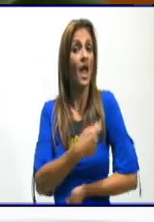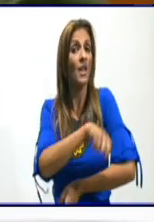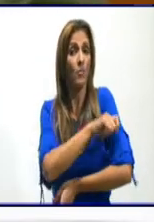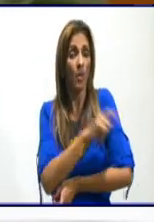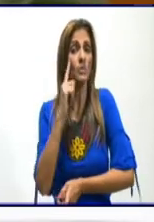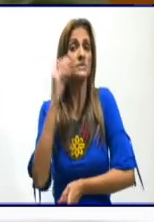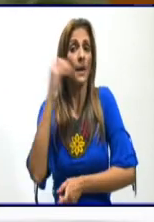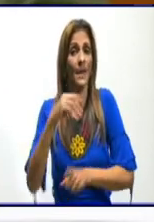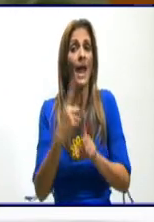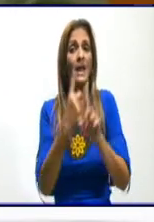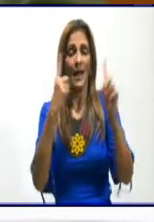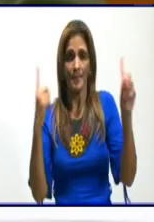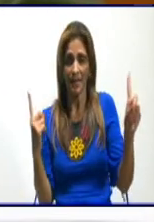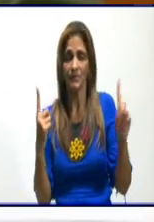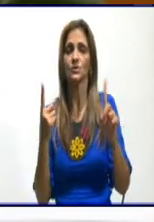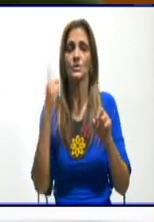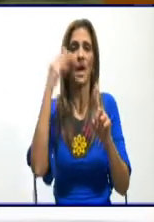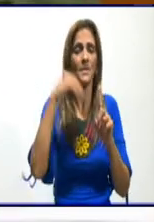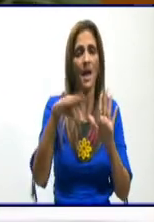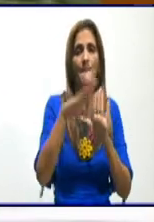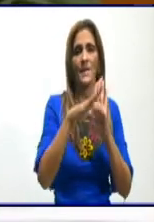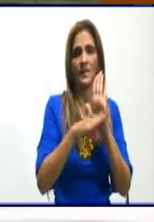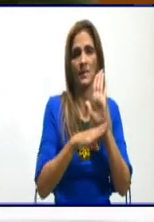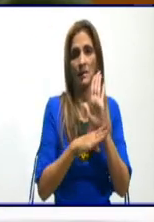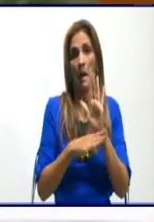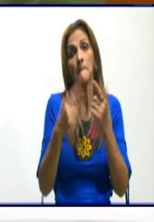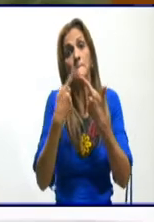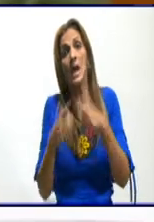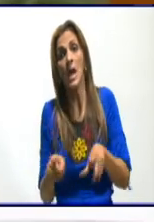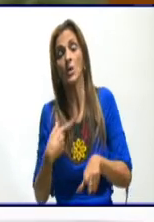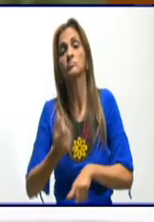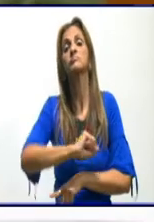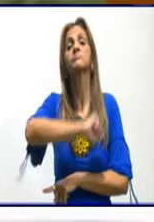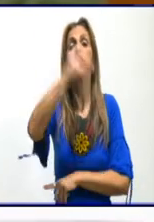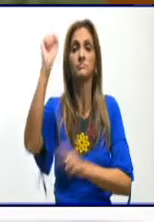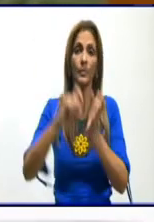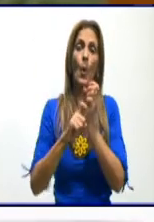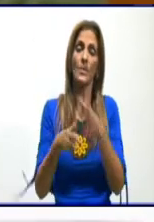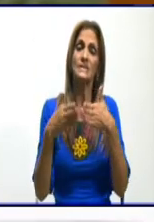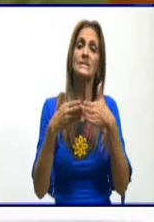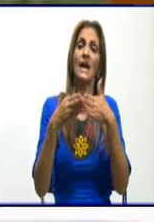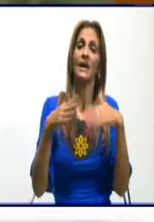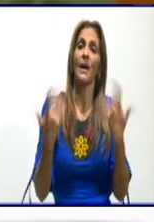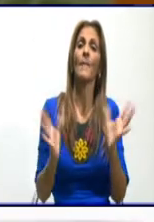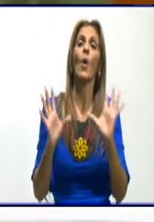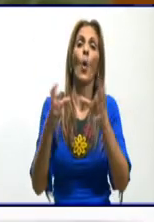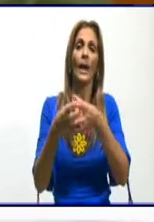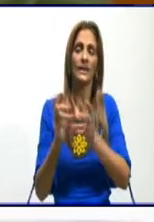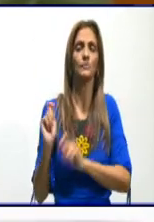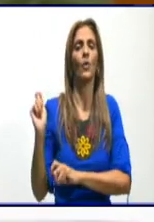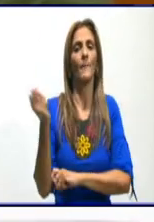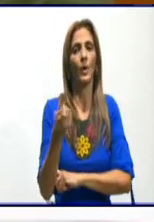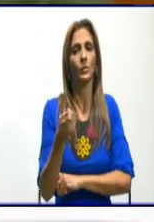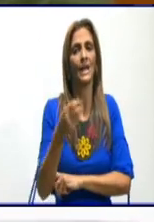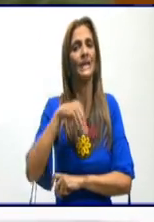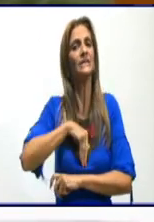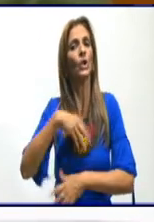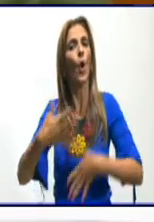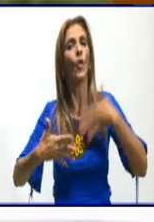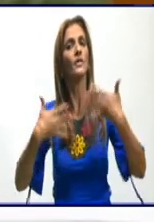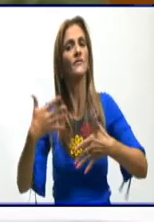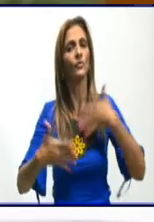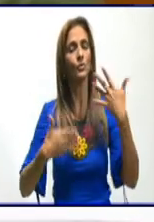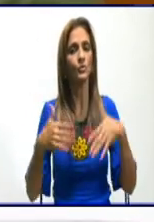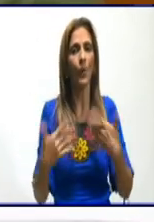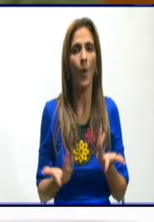pero lo que sí lo querían todas las provincias y se lo ganó grama con sus alas an y lo disfruto granma con sus alas a